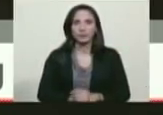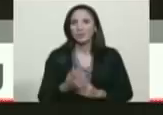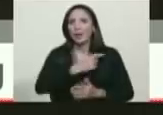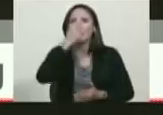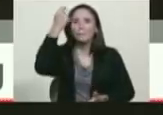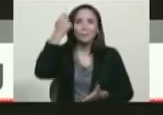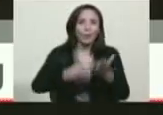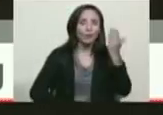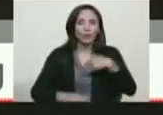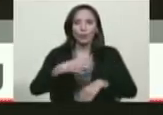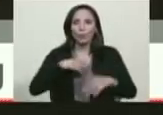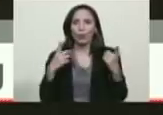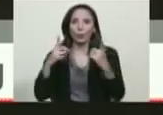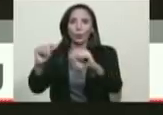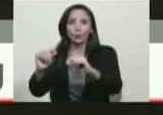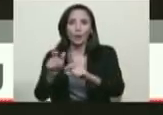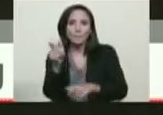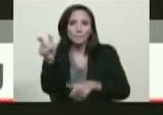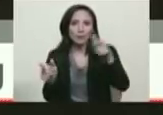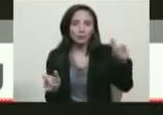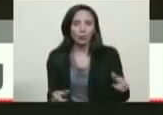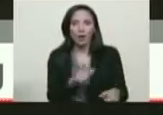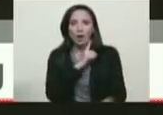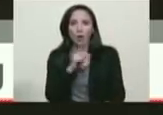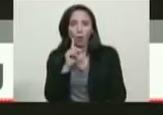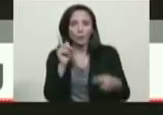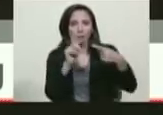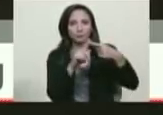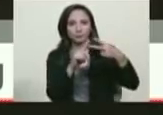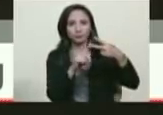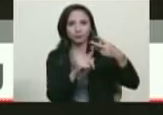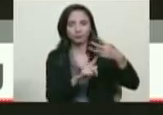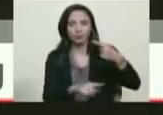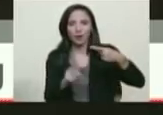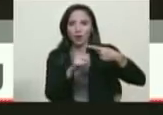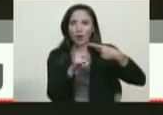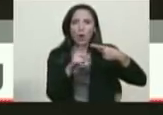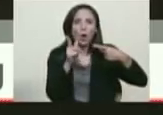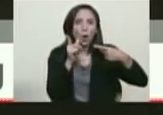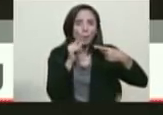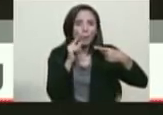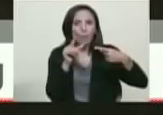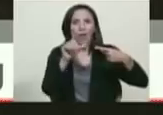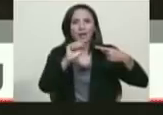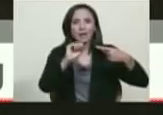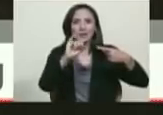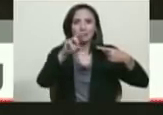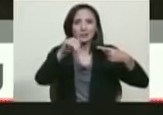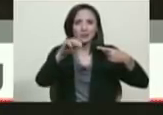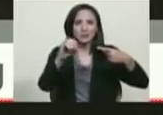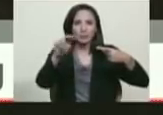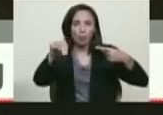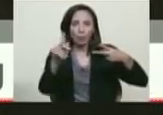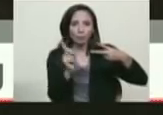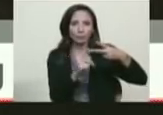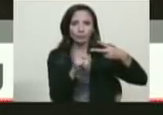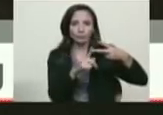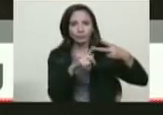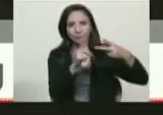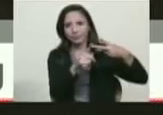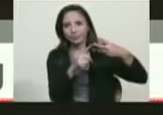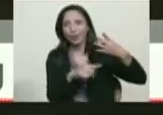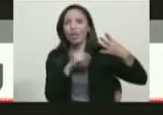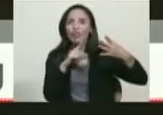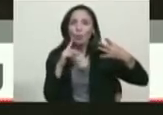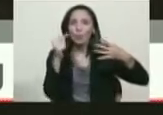prohibición de salida del país de los ciudadanos Simón Antúnez, Gustavo J. Velázquez, Carlos José Balsa,